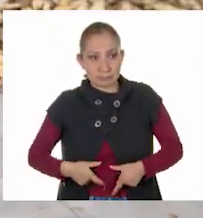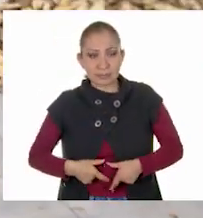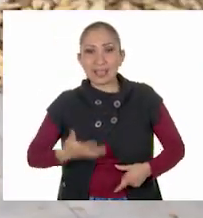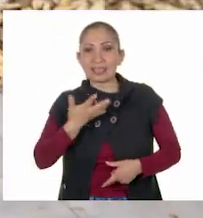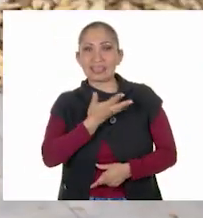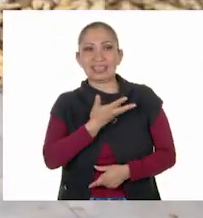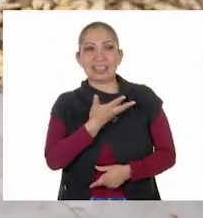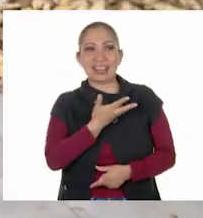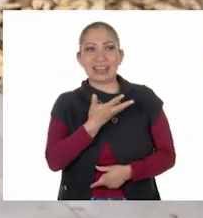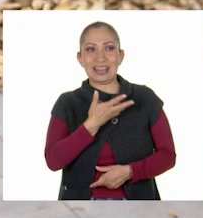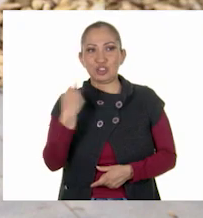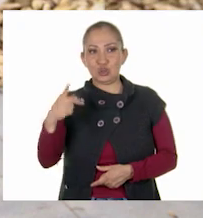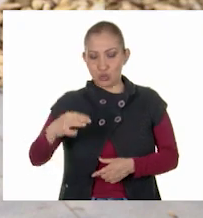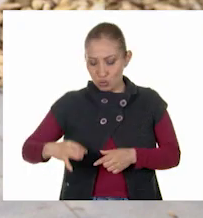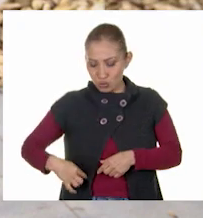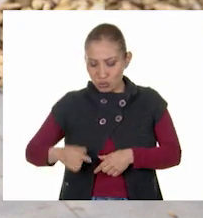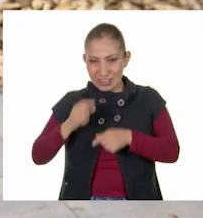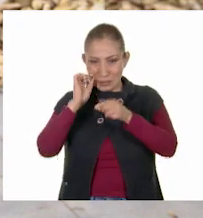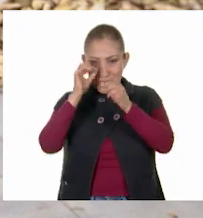tiene sus